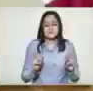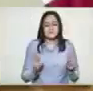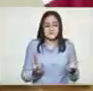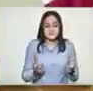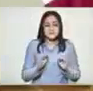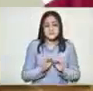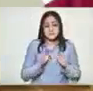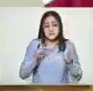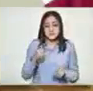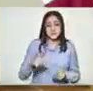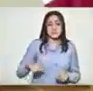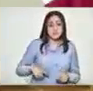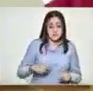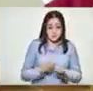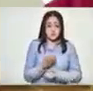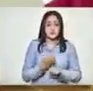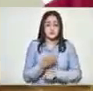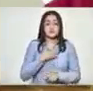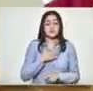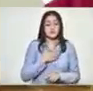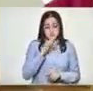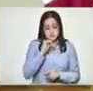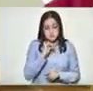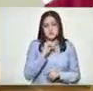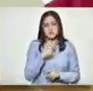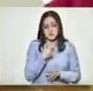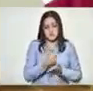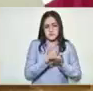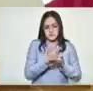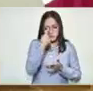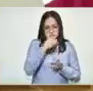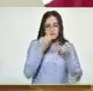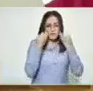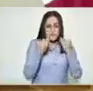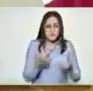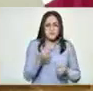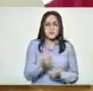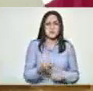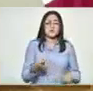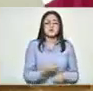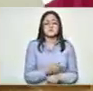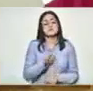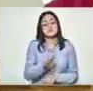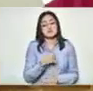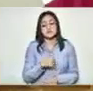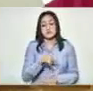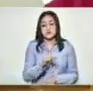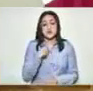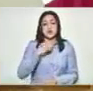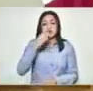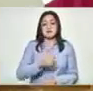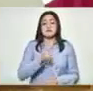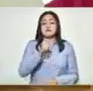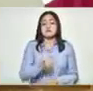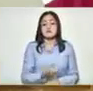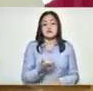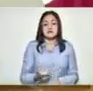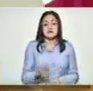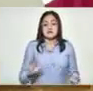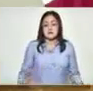Y claro que el gobierno del Estado va a garantizar la gobernabilidad. Lo que no va a seguir admitiendo es